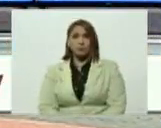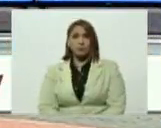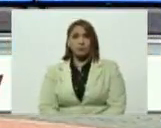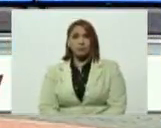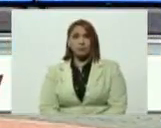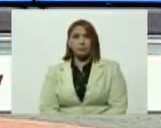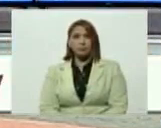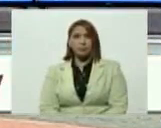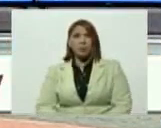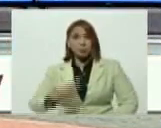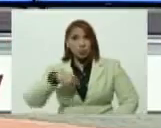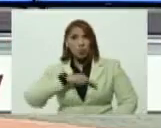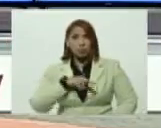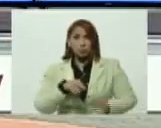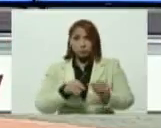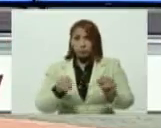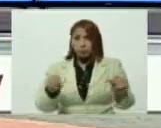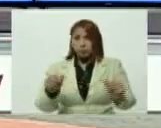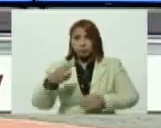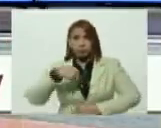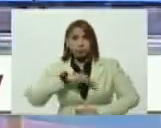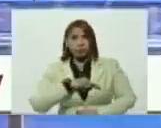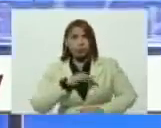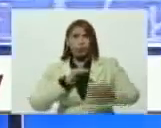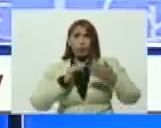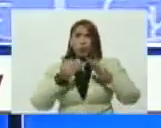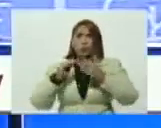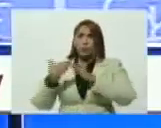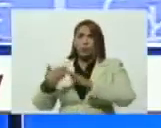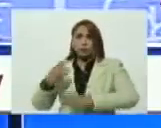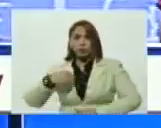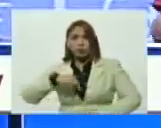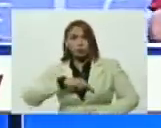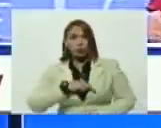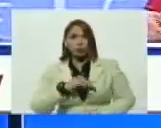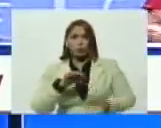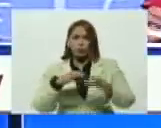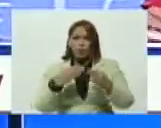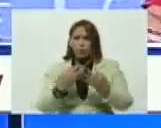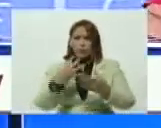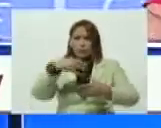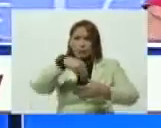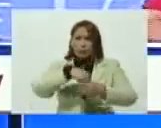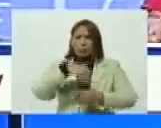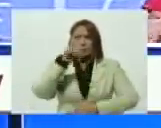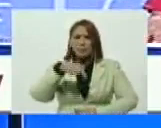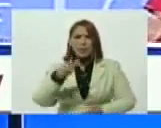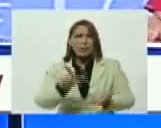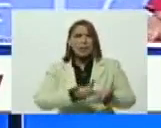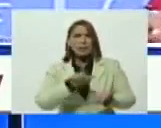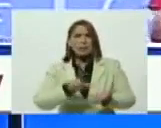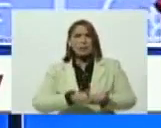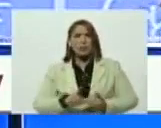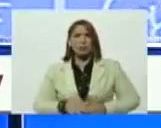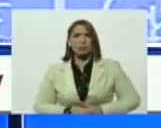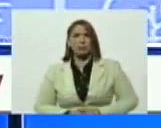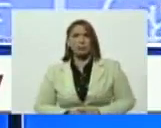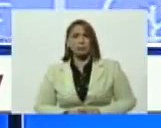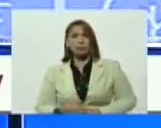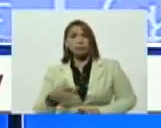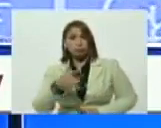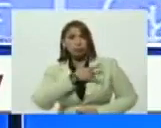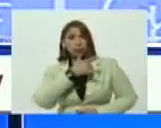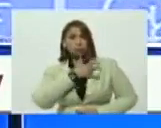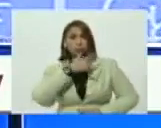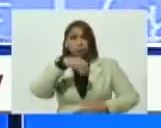Estamos en el territorio, estamos en la comunidad, estamos en la familia. Estamos en el liceo, estamos en la